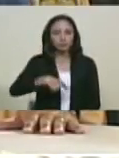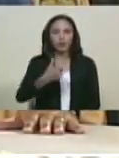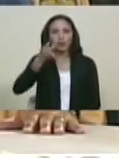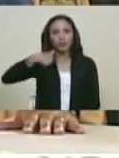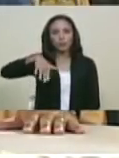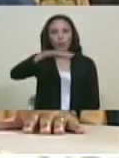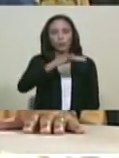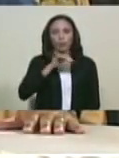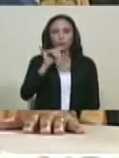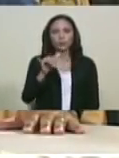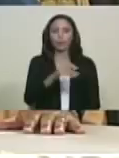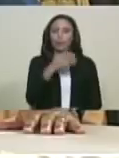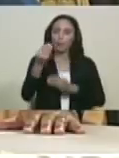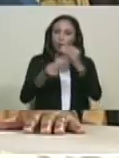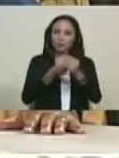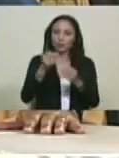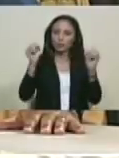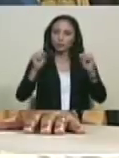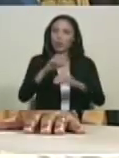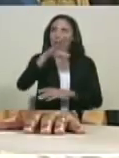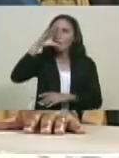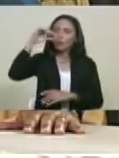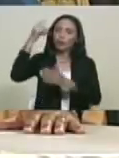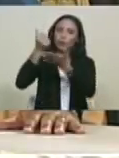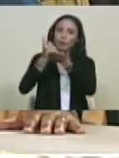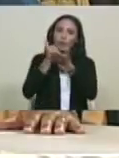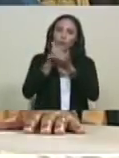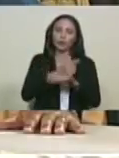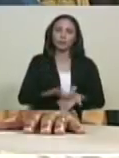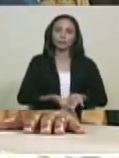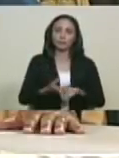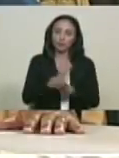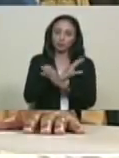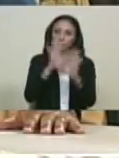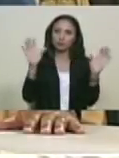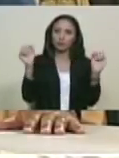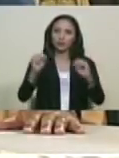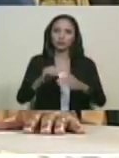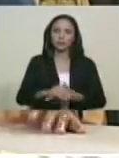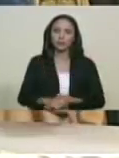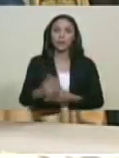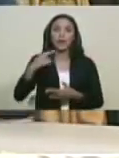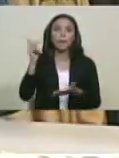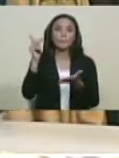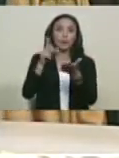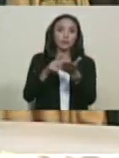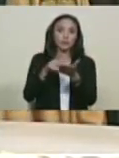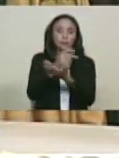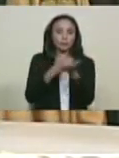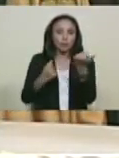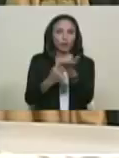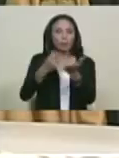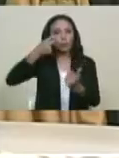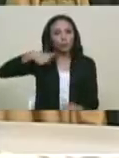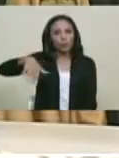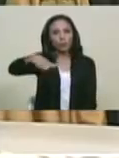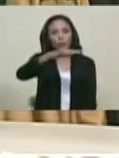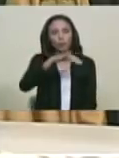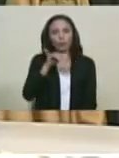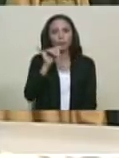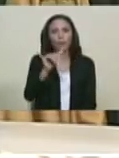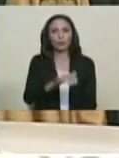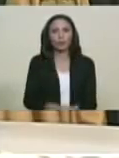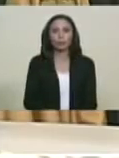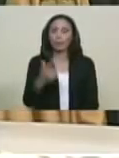lo haremos con el favor de dios y sus bendiciones y con la participación del pueblo de venezuela